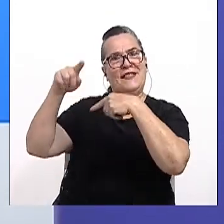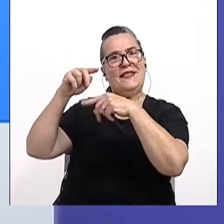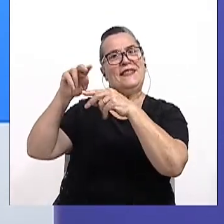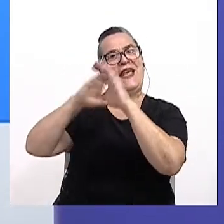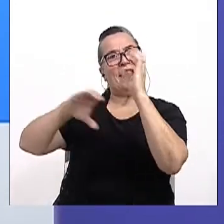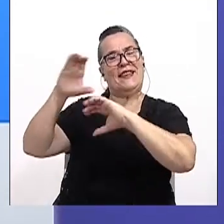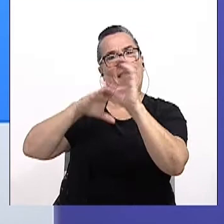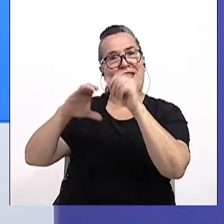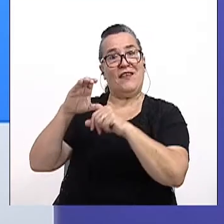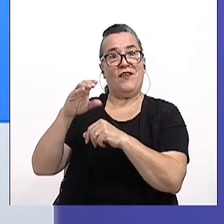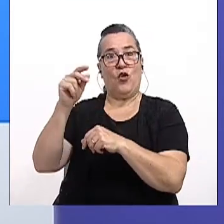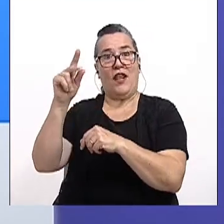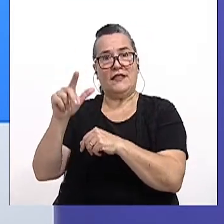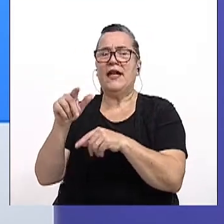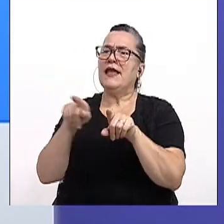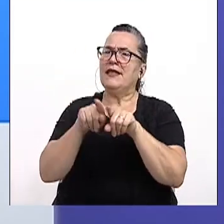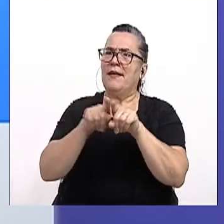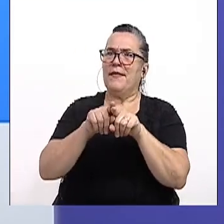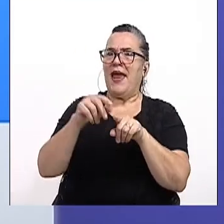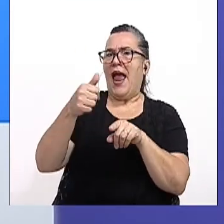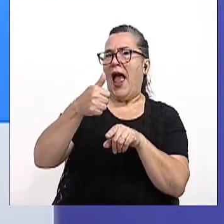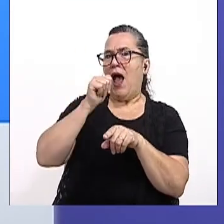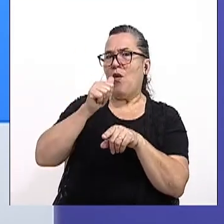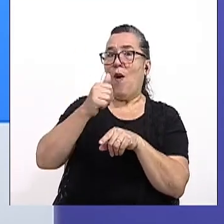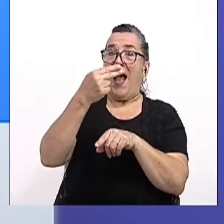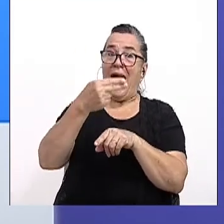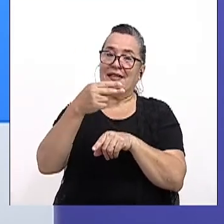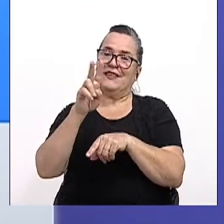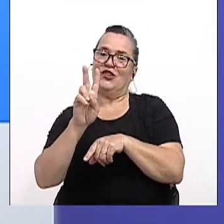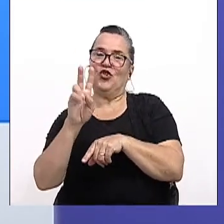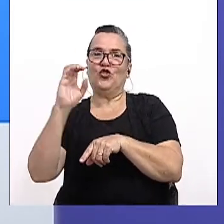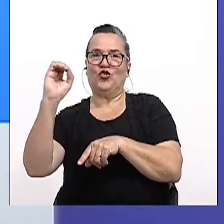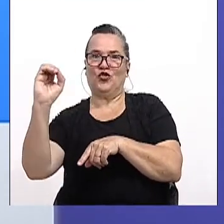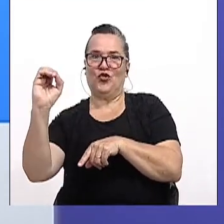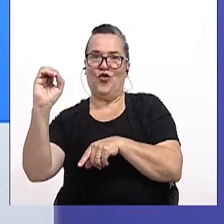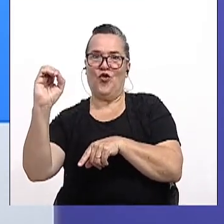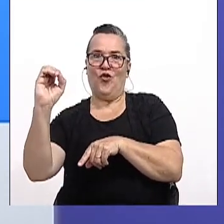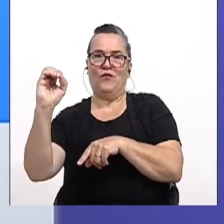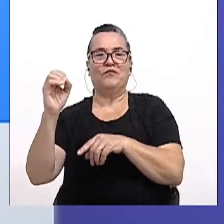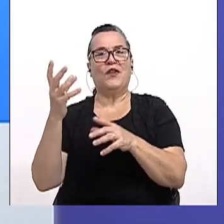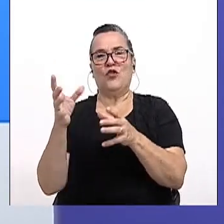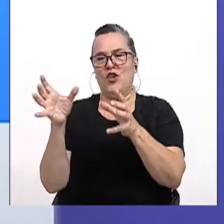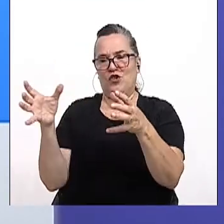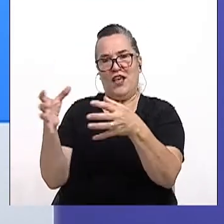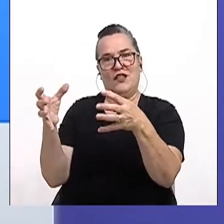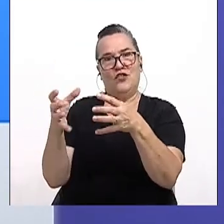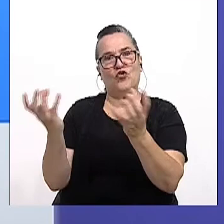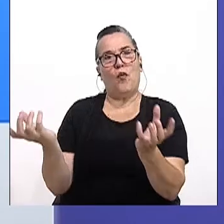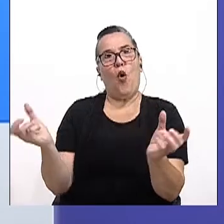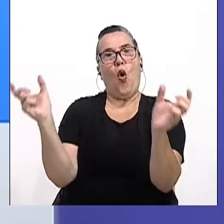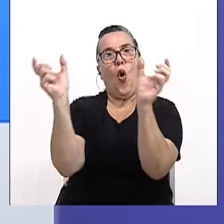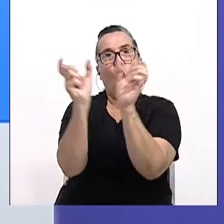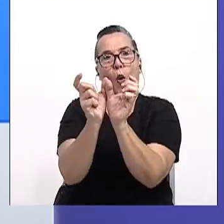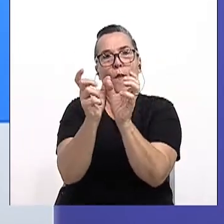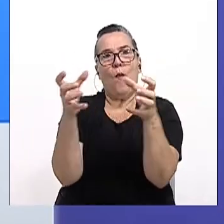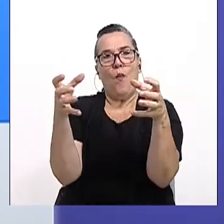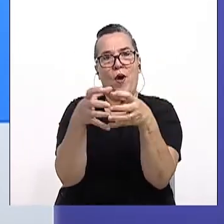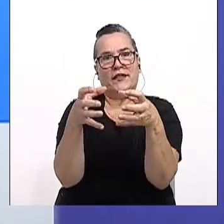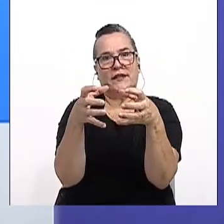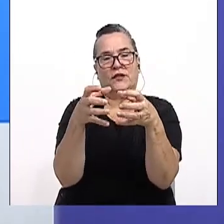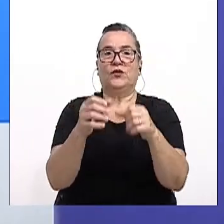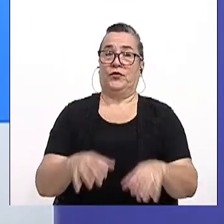el agua, ¿verdad? H2O. Aquí tengo varios ejemplos de compuestos. Bueno,